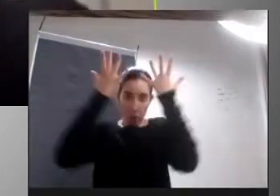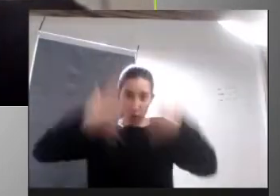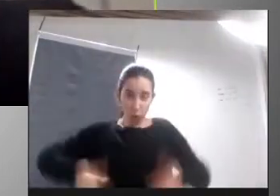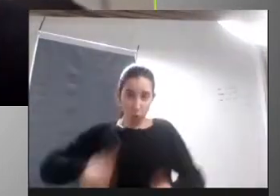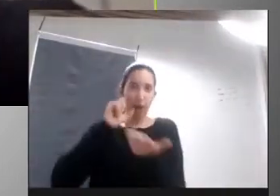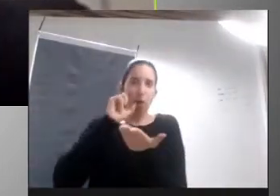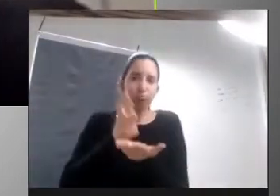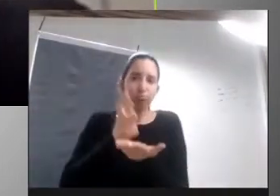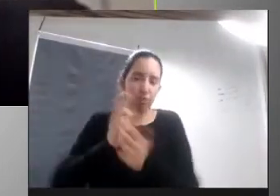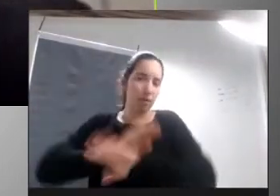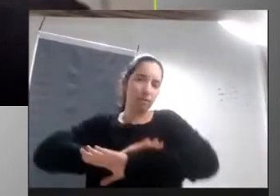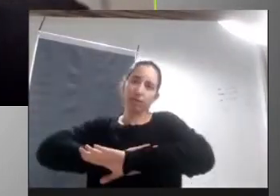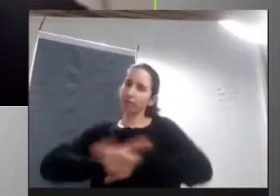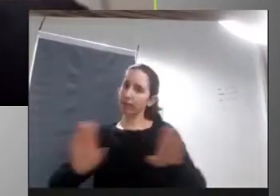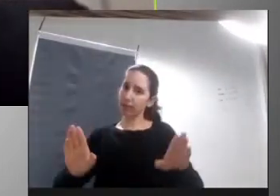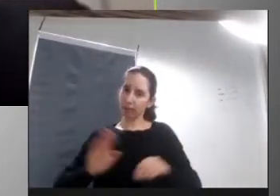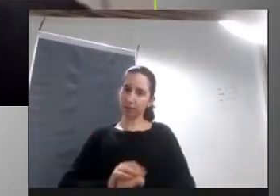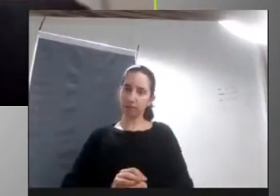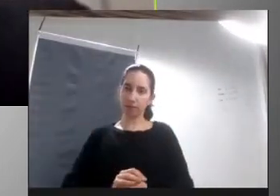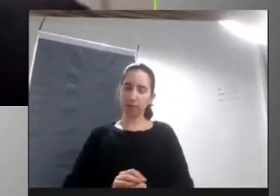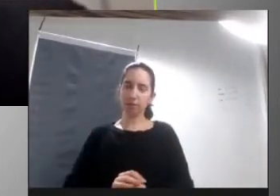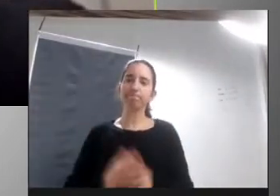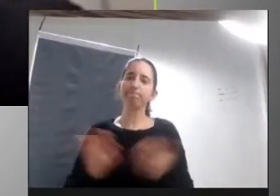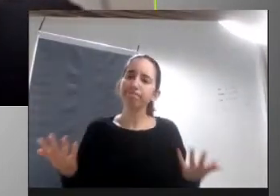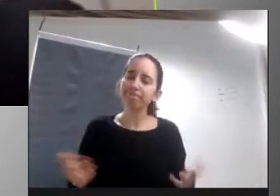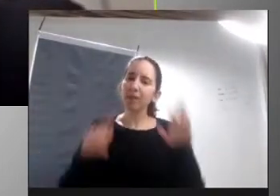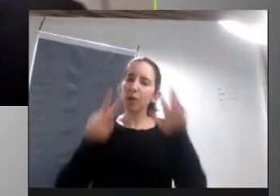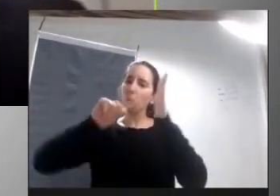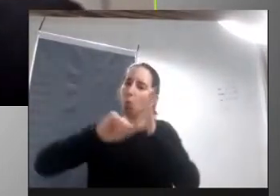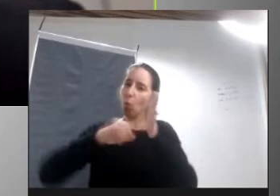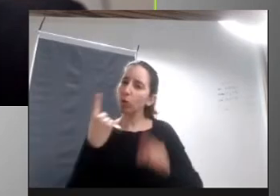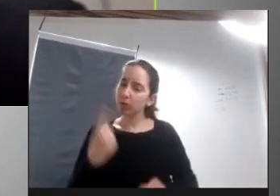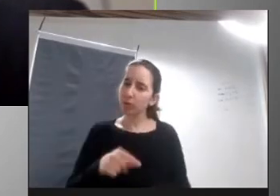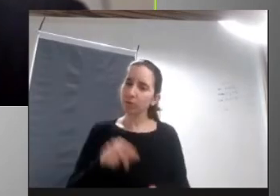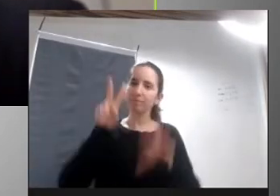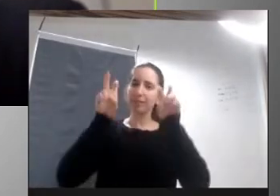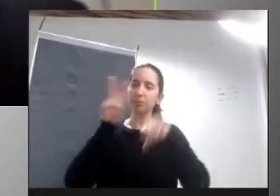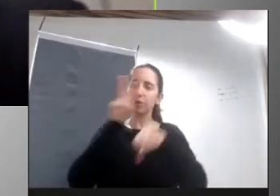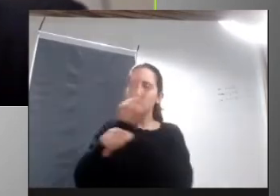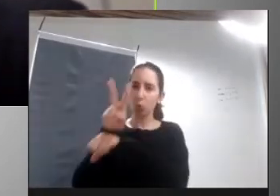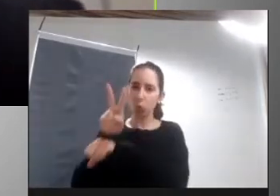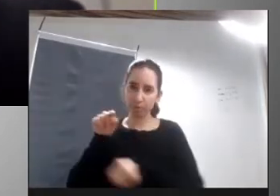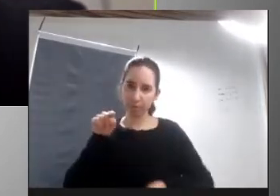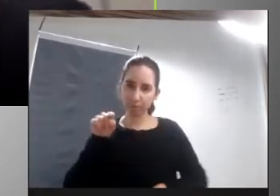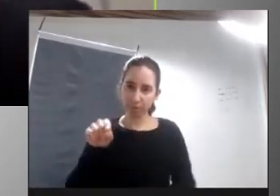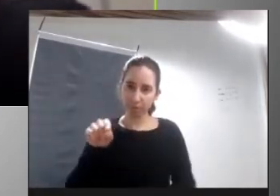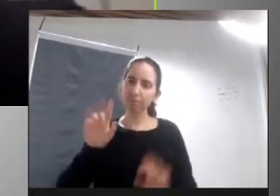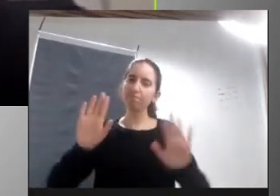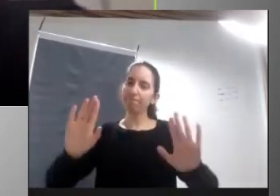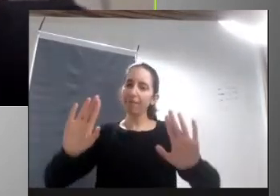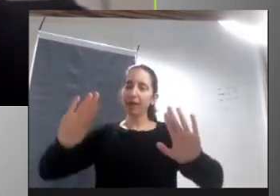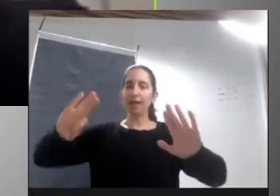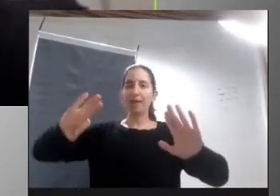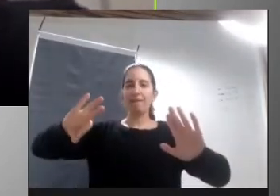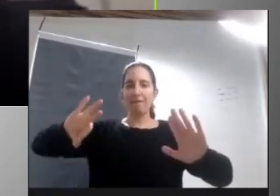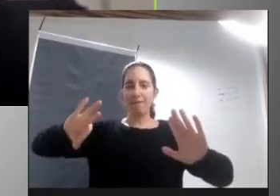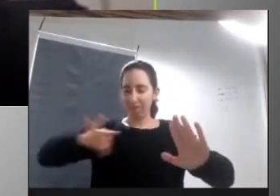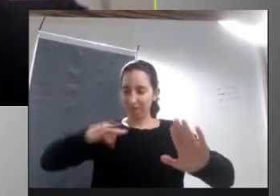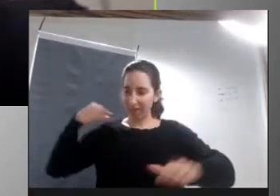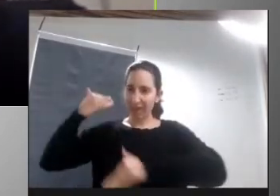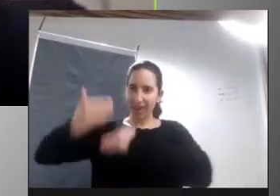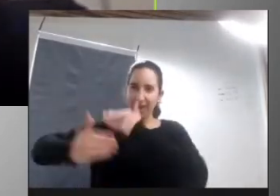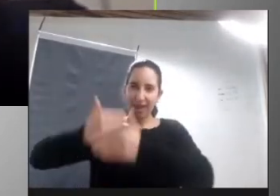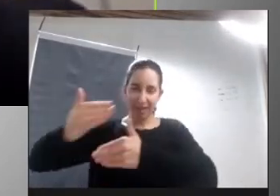cuidado, porque el cuidado es, como decías, lo que hace posible la vida, pero también lo que la puede